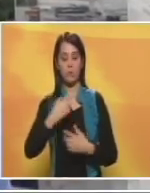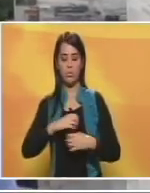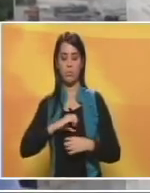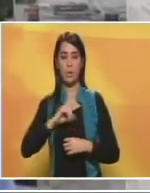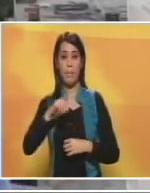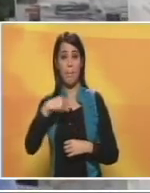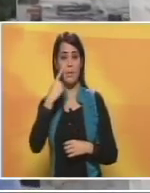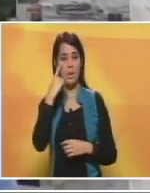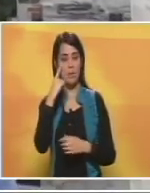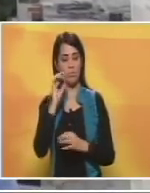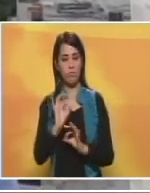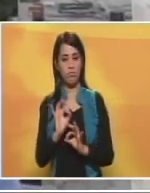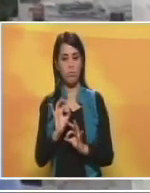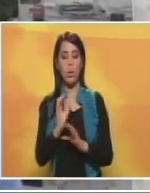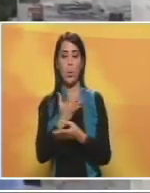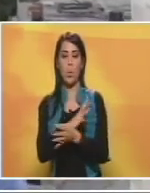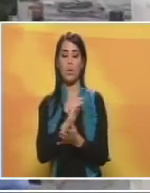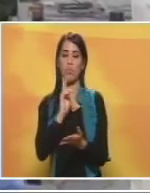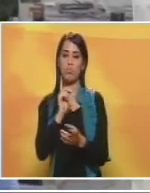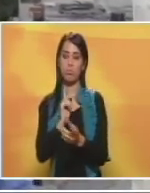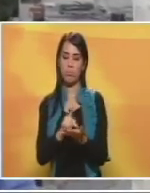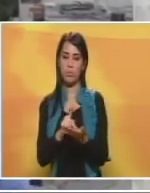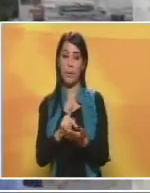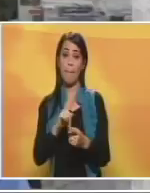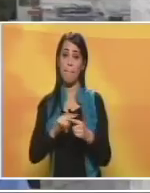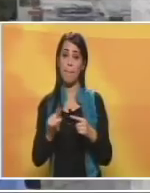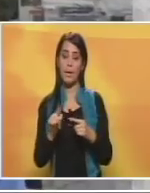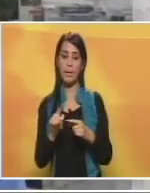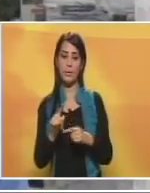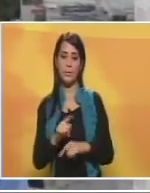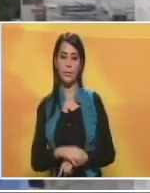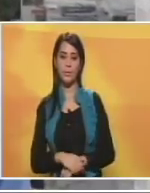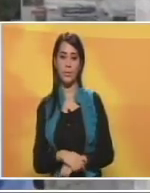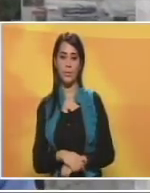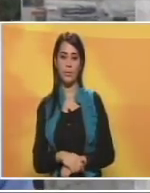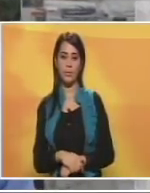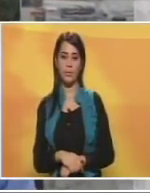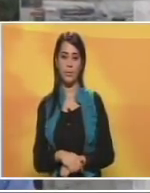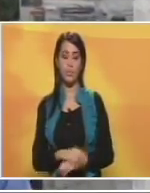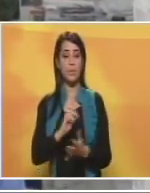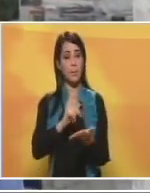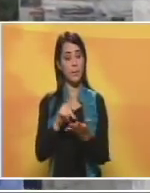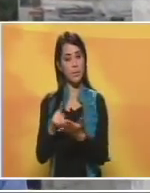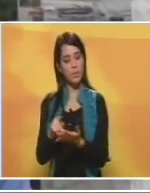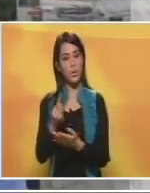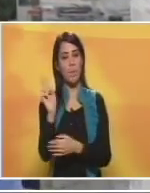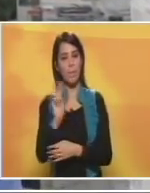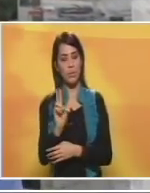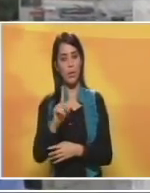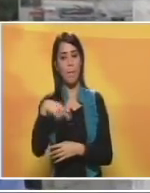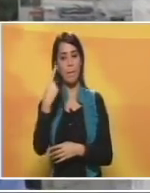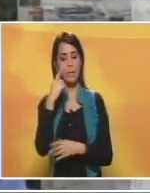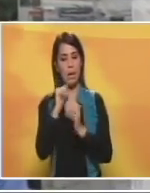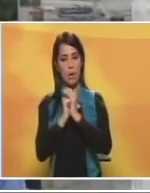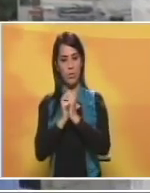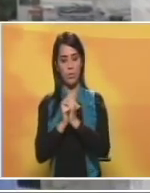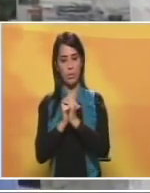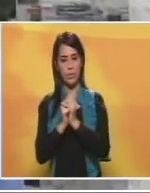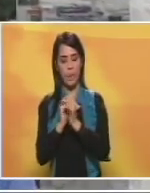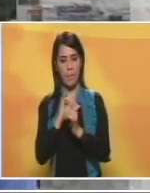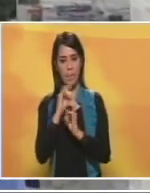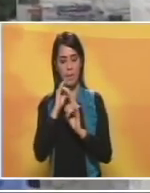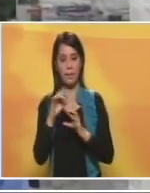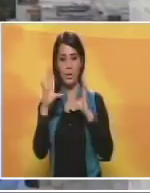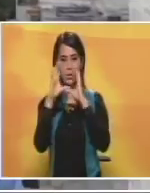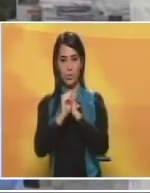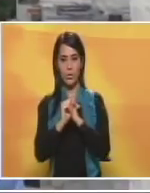actividad todavía de los Juegos Centroamericanos y del Caribe, sin embargo ya sin participación de Venezuela. Mañana es la ceremonia de clausura. Esta